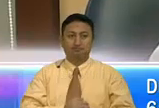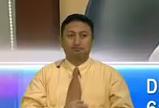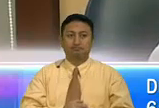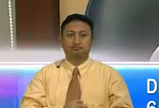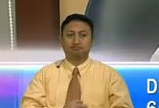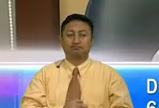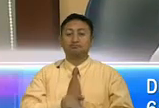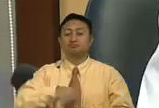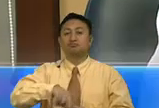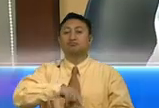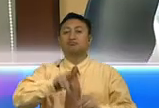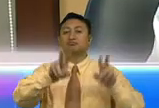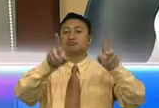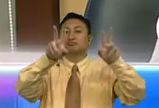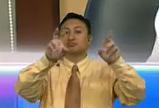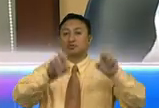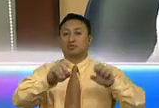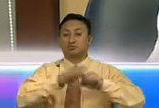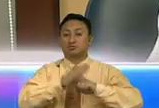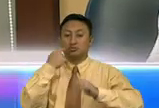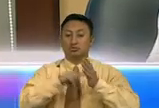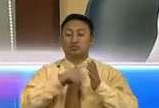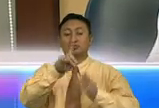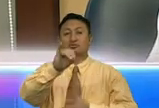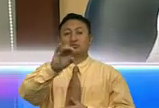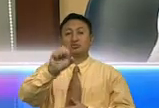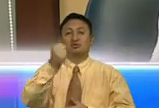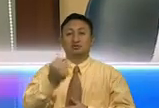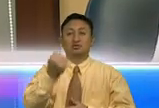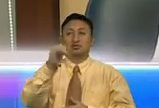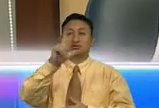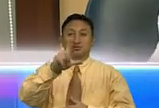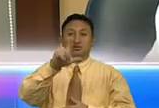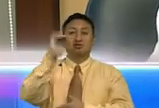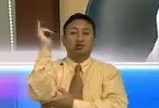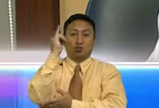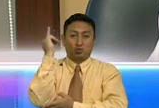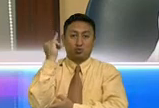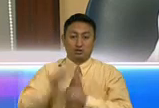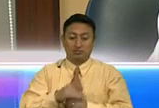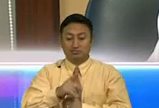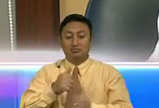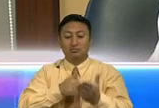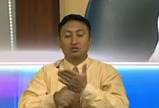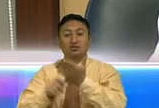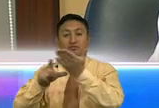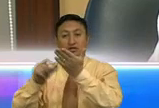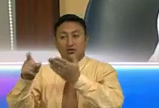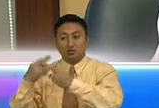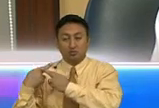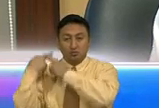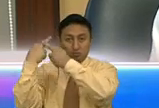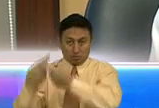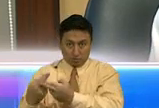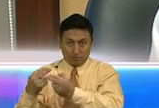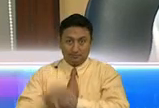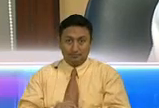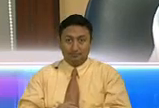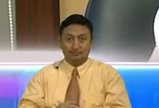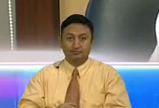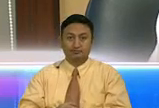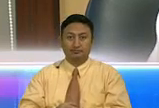los temas, de los plazos para el tema del diésel industrial, por ejemplo, responsabilidades del Ministerio de Finanzas, responsabilidades